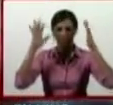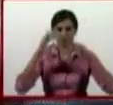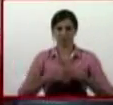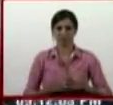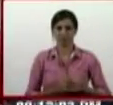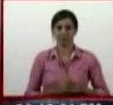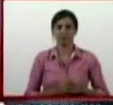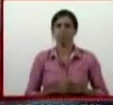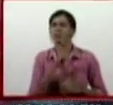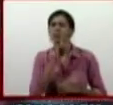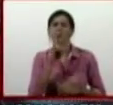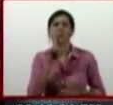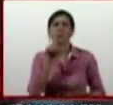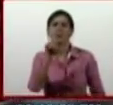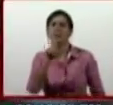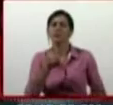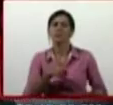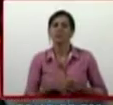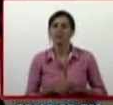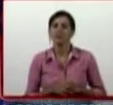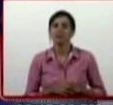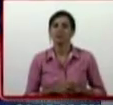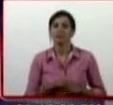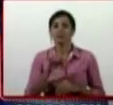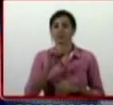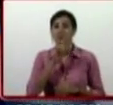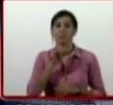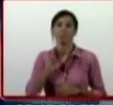¿Cómo te llamas tú? Ender